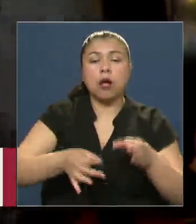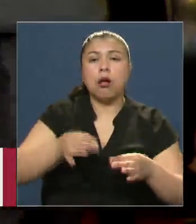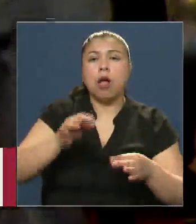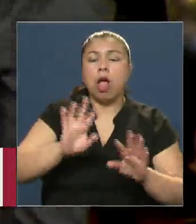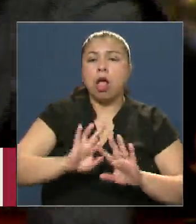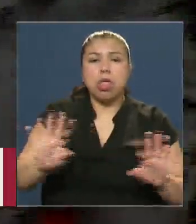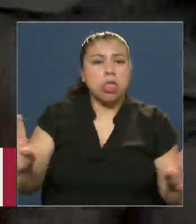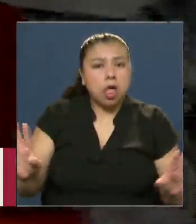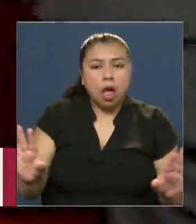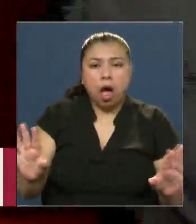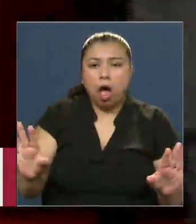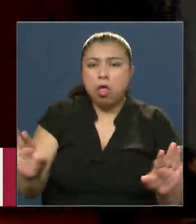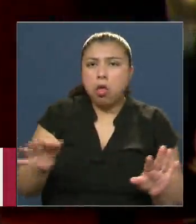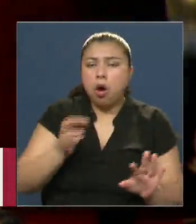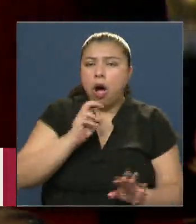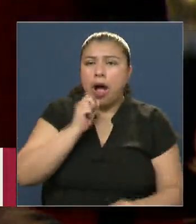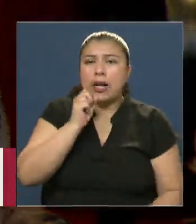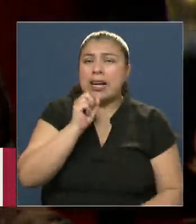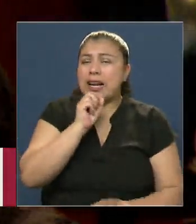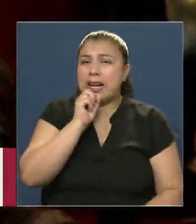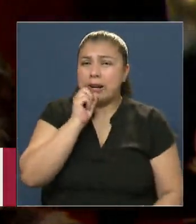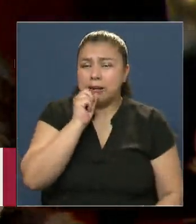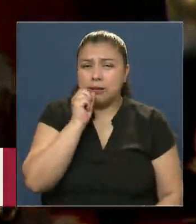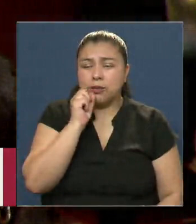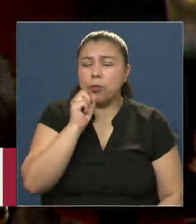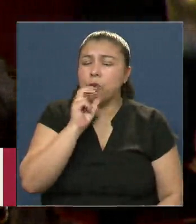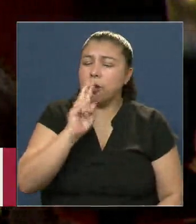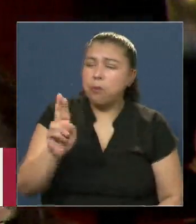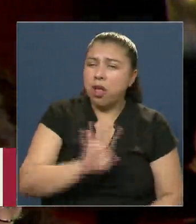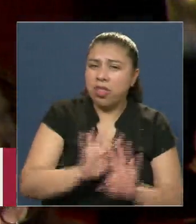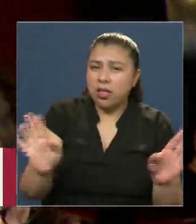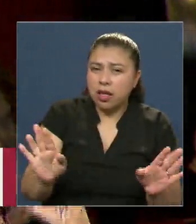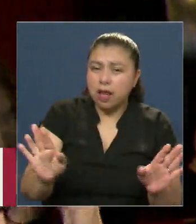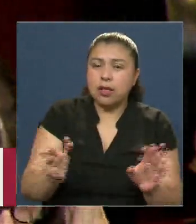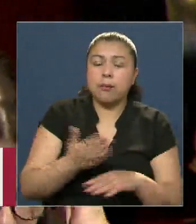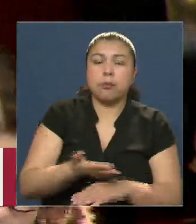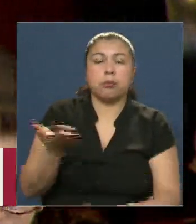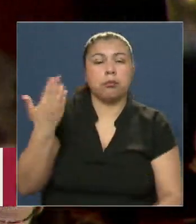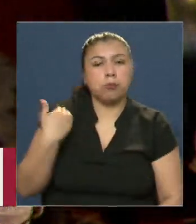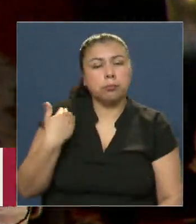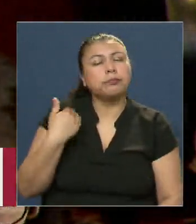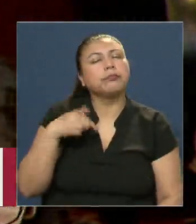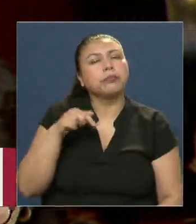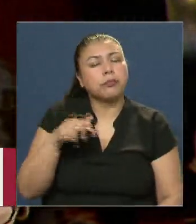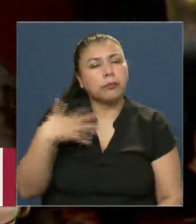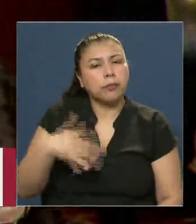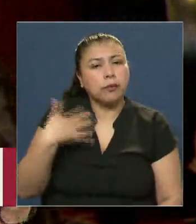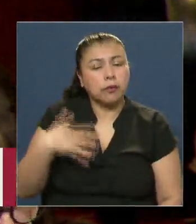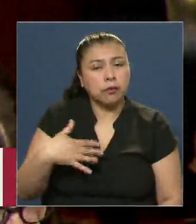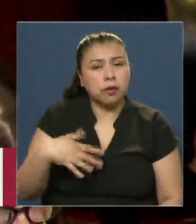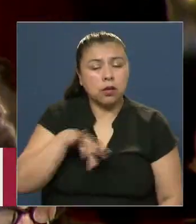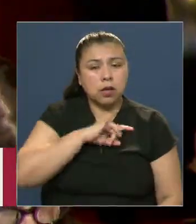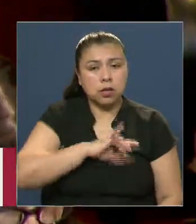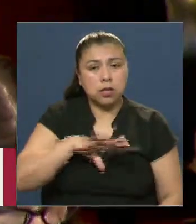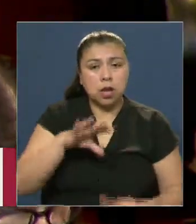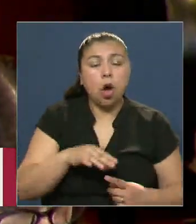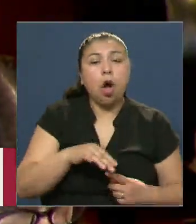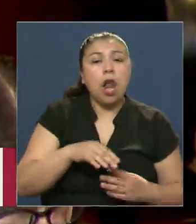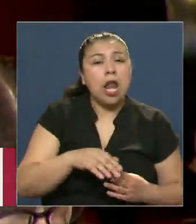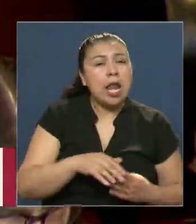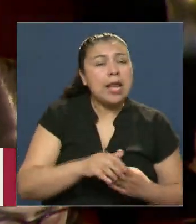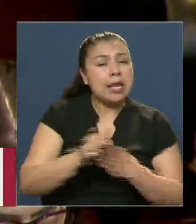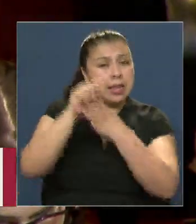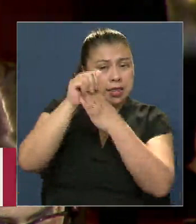no han emitido su veredicto definitivo. Por lo anterior, y porque creo que es importante que Chile lidere estos